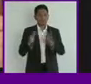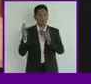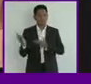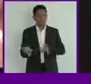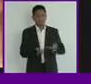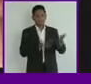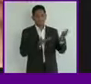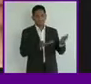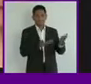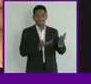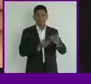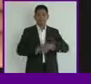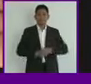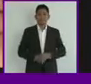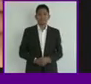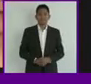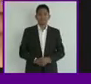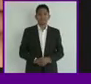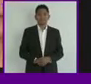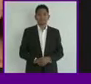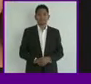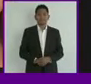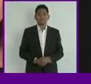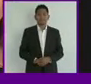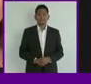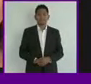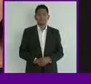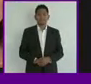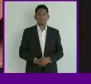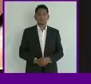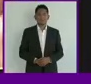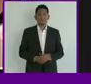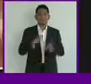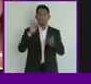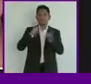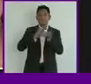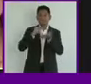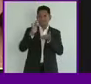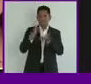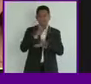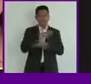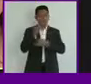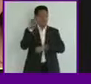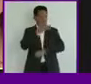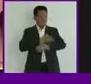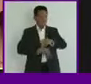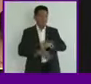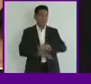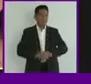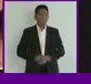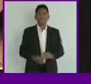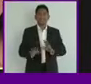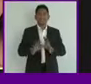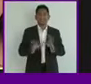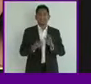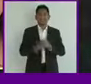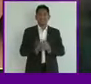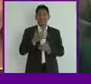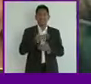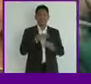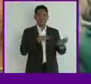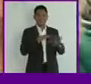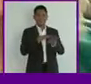la Democracia y la Educación. Adelante, magistrada. Gracias, Dani. Muy buenas tardes. Ya me cambié de sede de